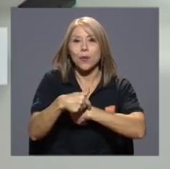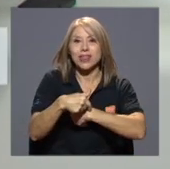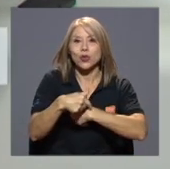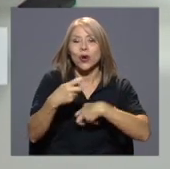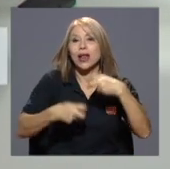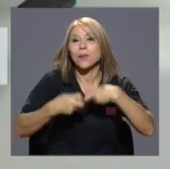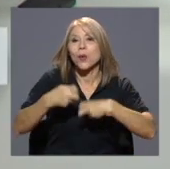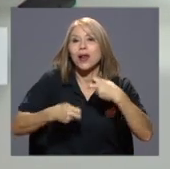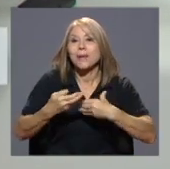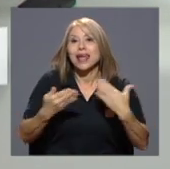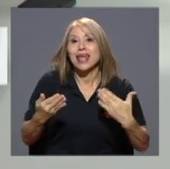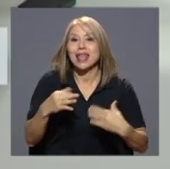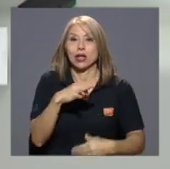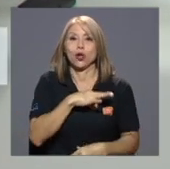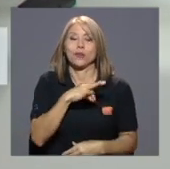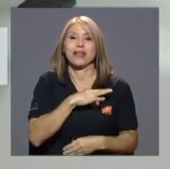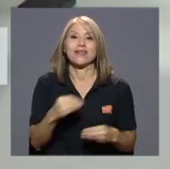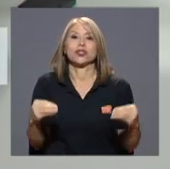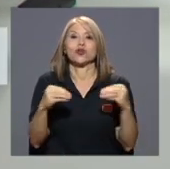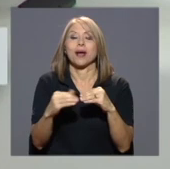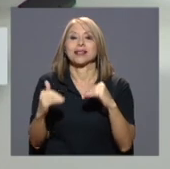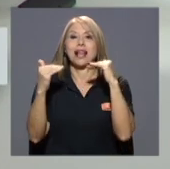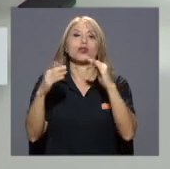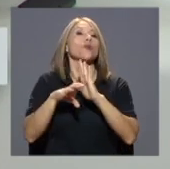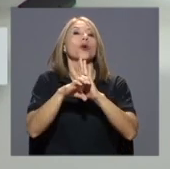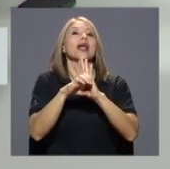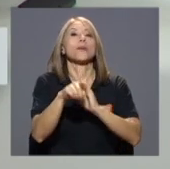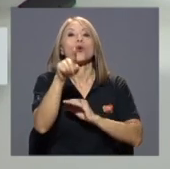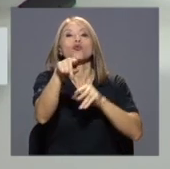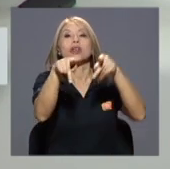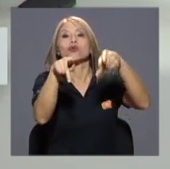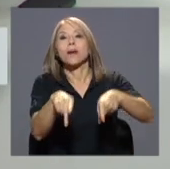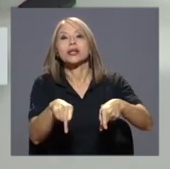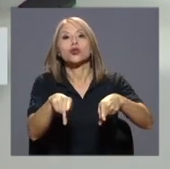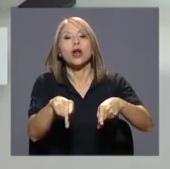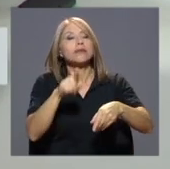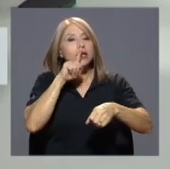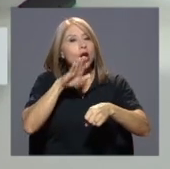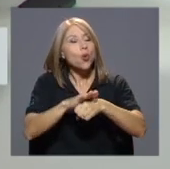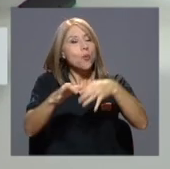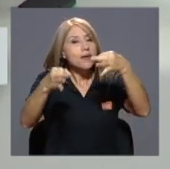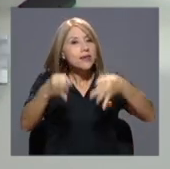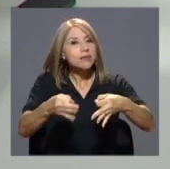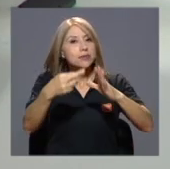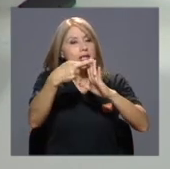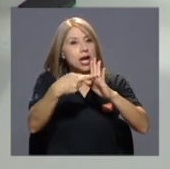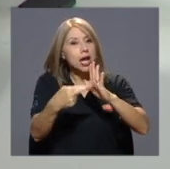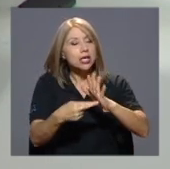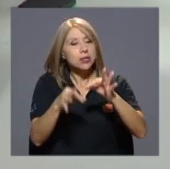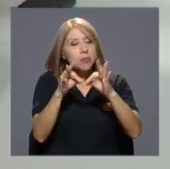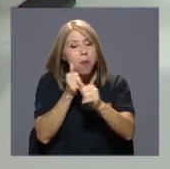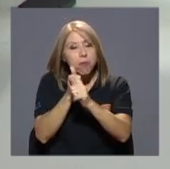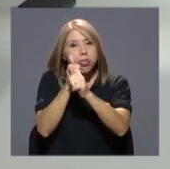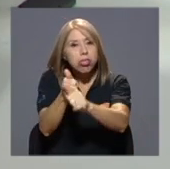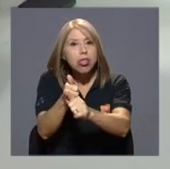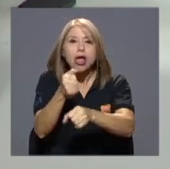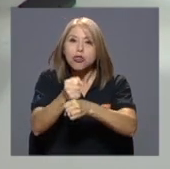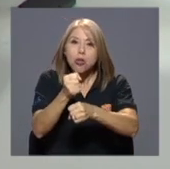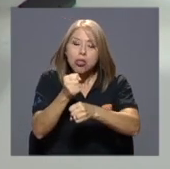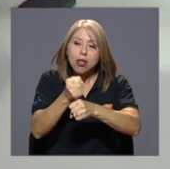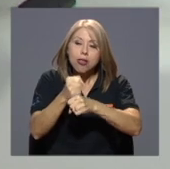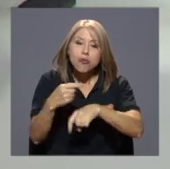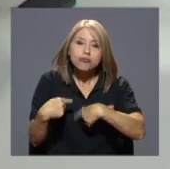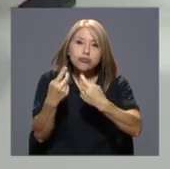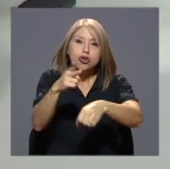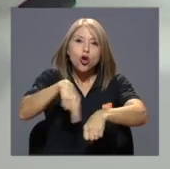mucho más altos que esos. Es decir, si usted es una persona que cumple con todas las reglas y cumple con una vida laboral normal, etcétera, etcétera, etcétera, en este